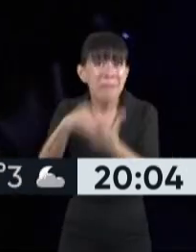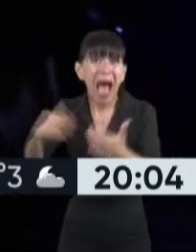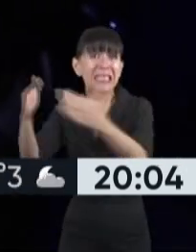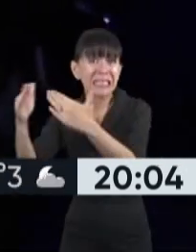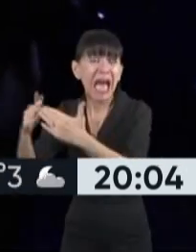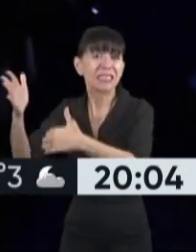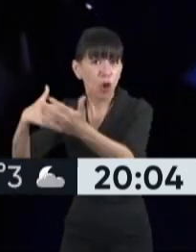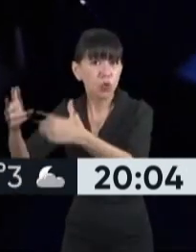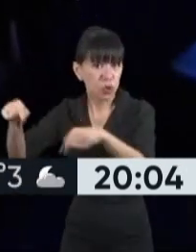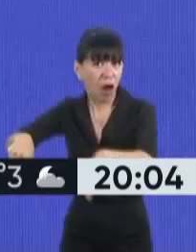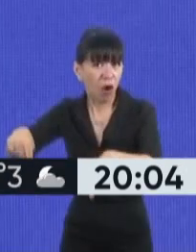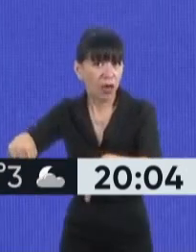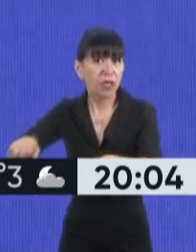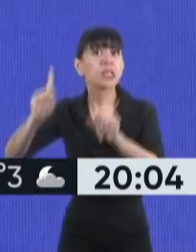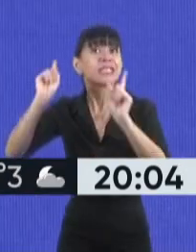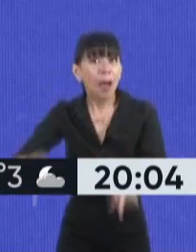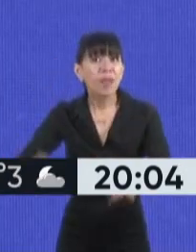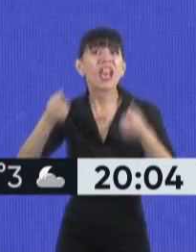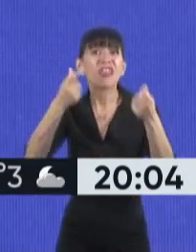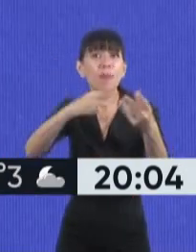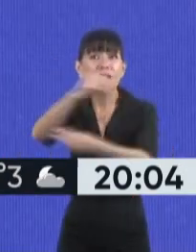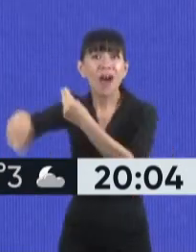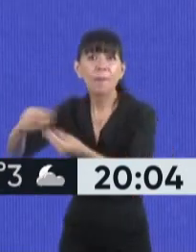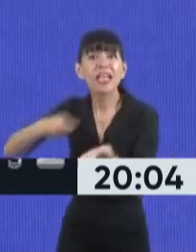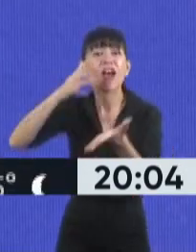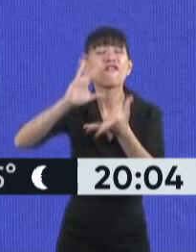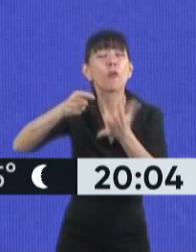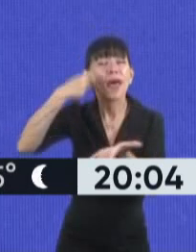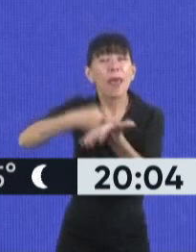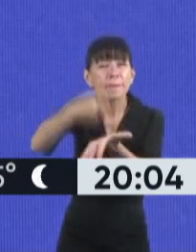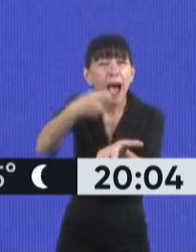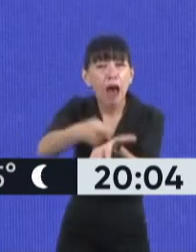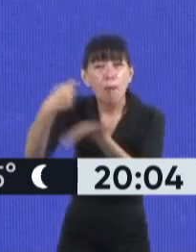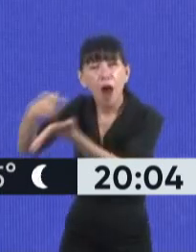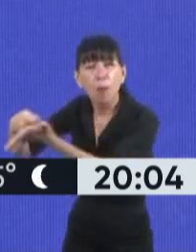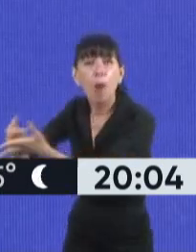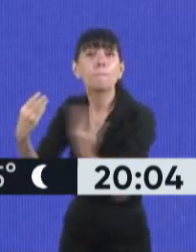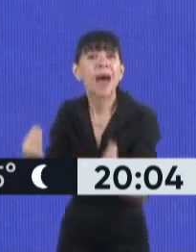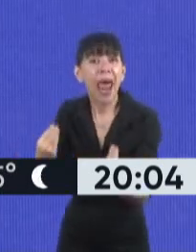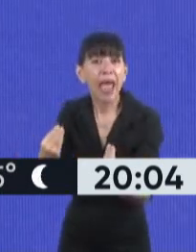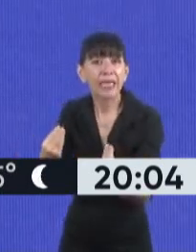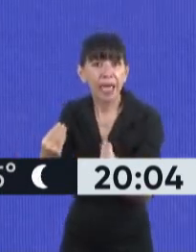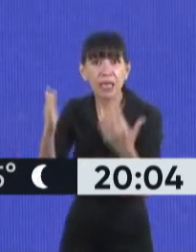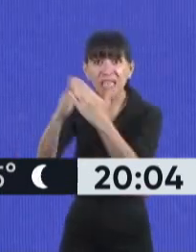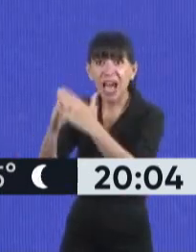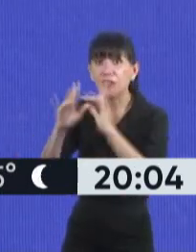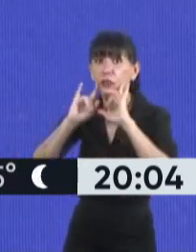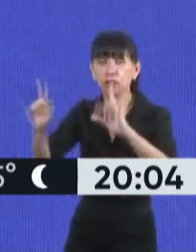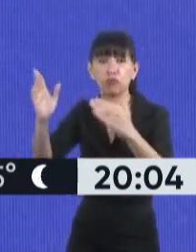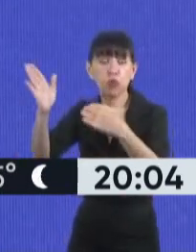hay 70.000 créditos dados a familias para que construyan sus casas.